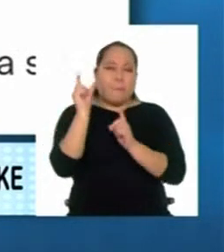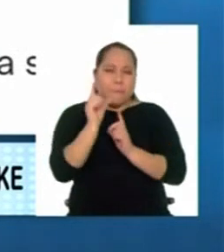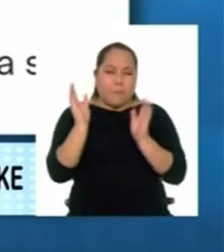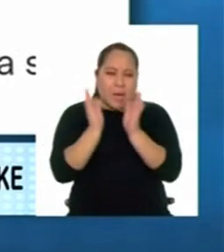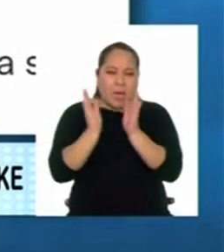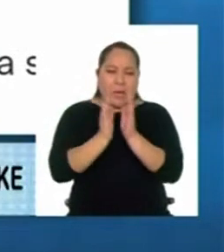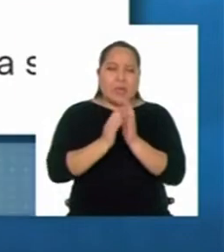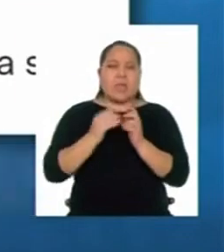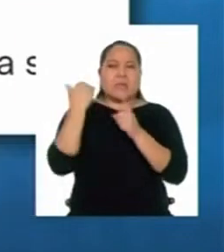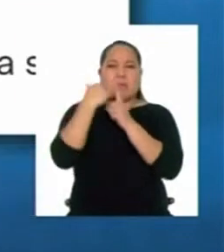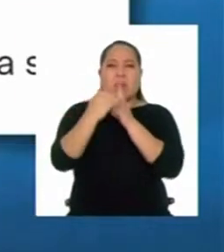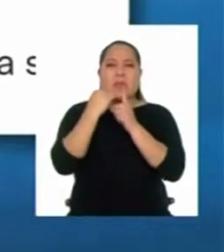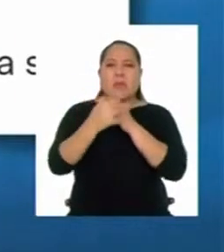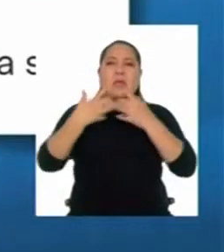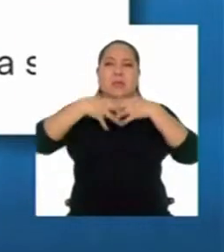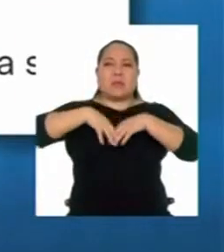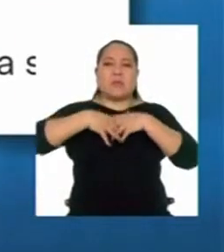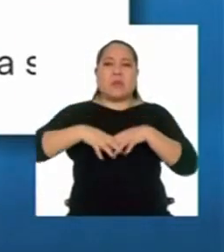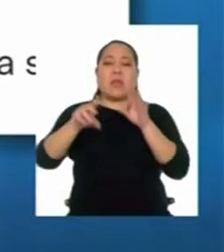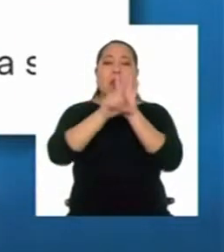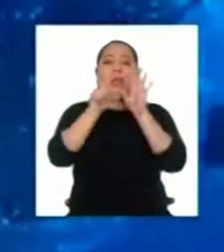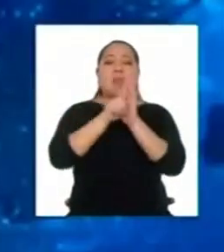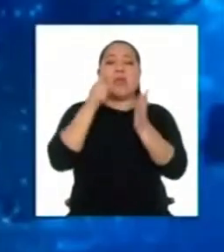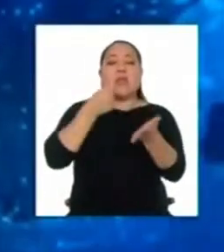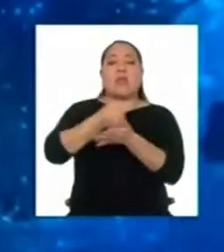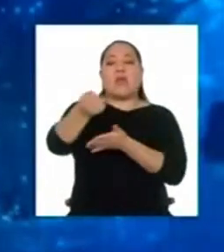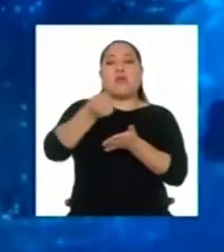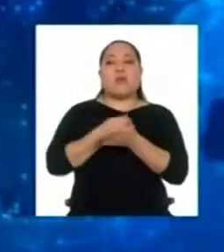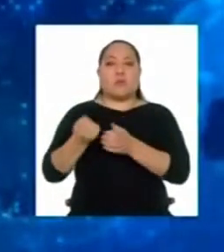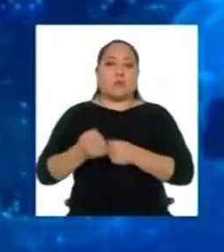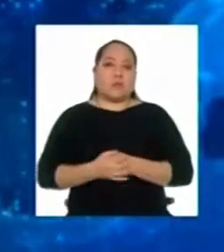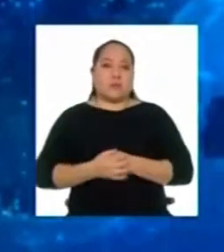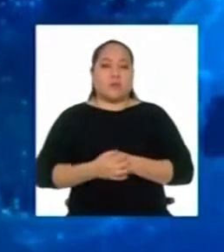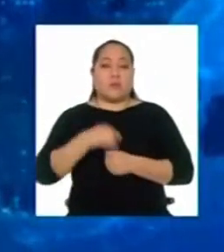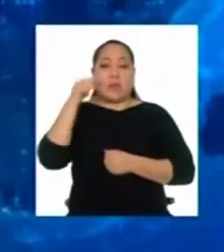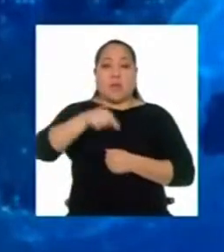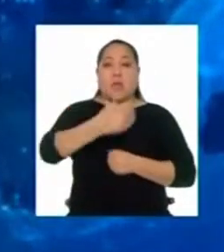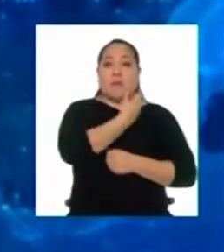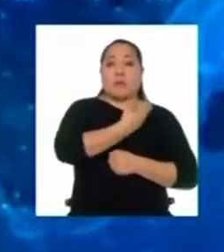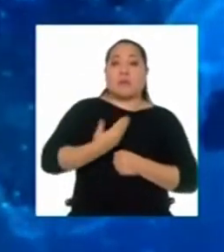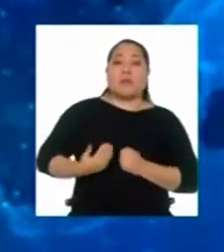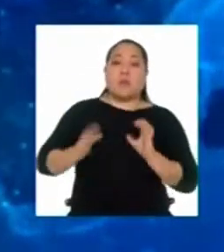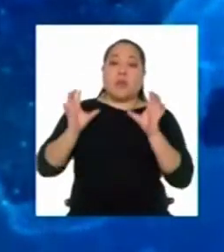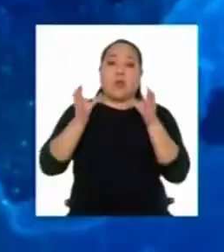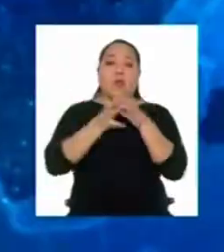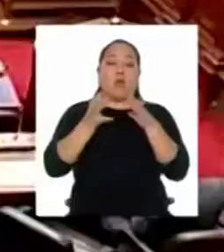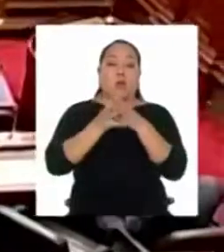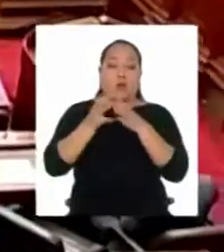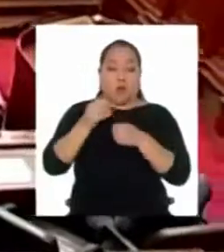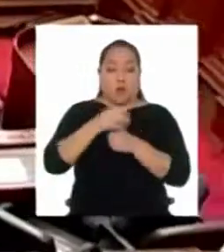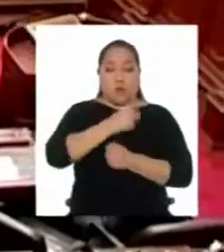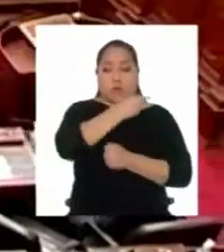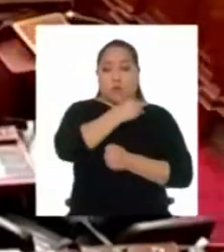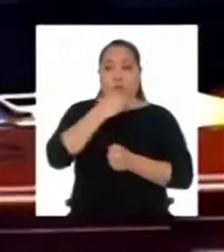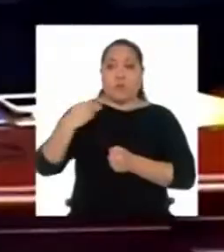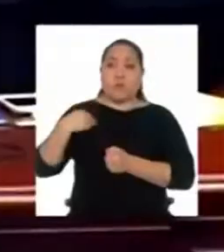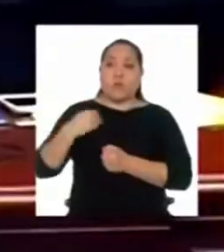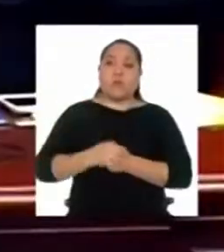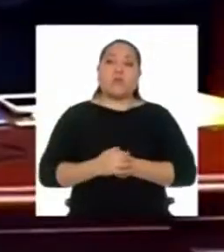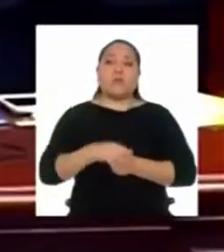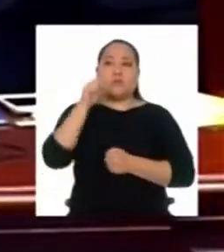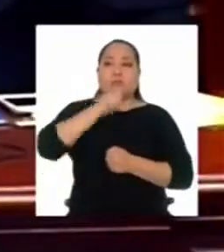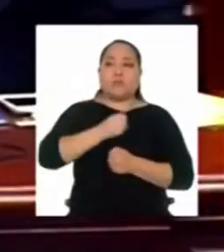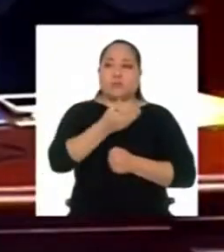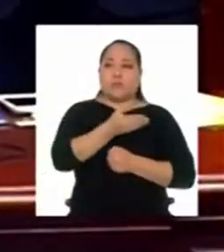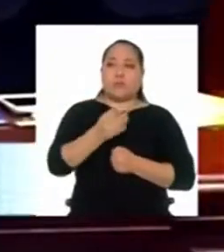empresas y una nueva ley de contrataciones. Por su parte, la presidenta del Congreso, María del Carmen Alba, instó al Ejecutivo a trabajar